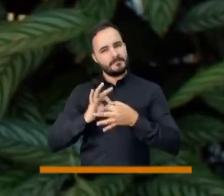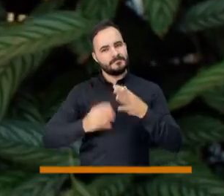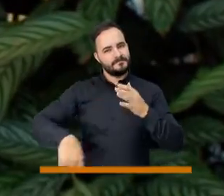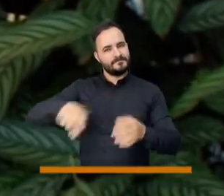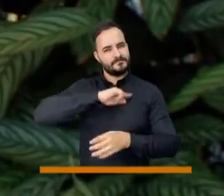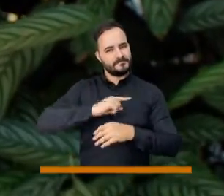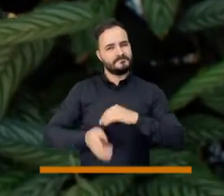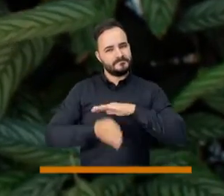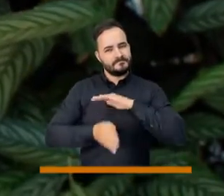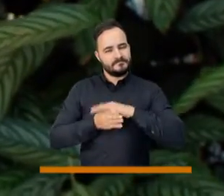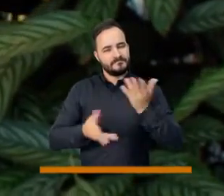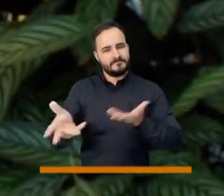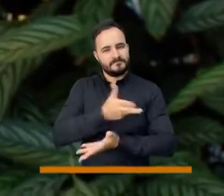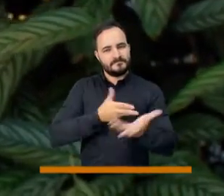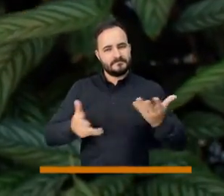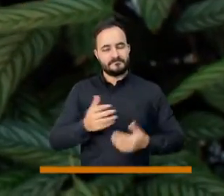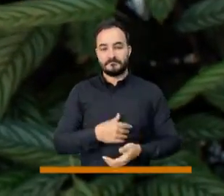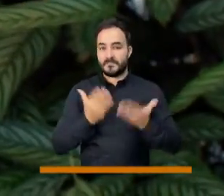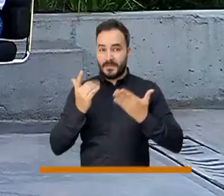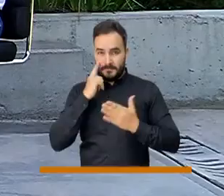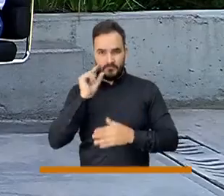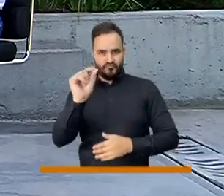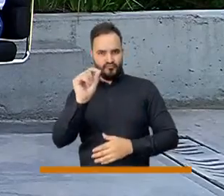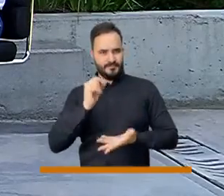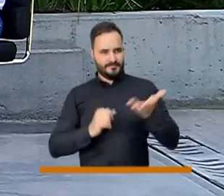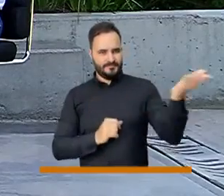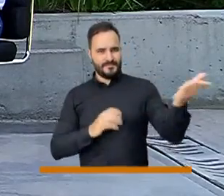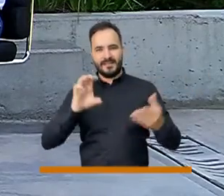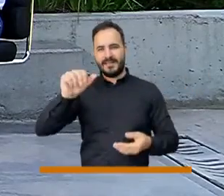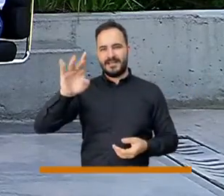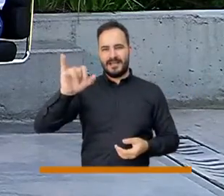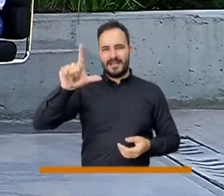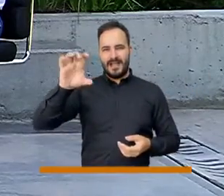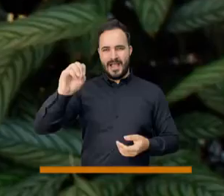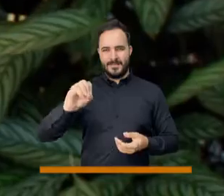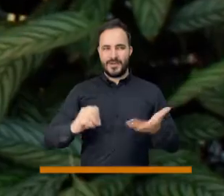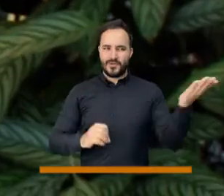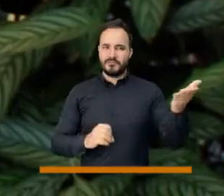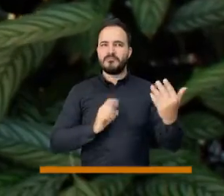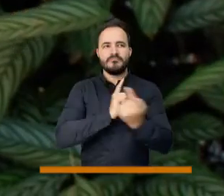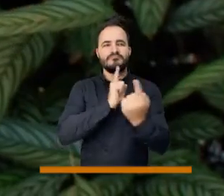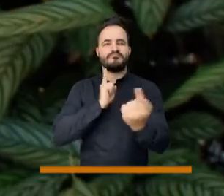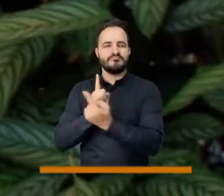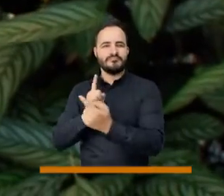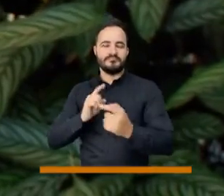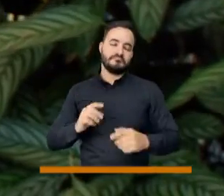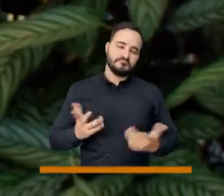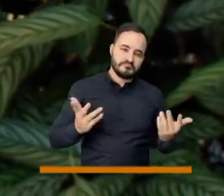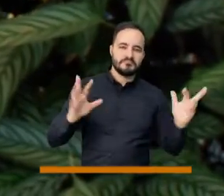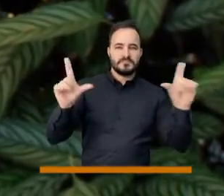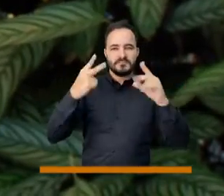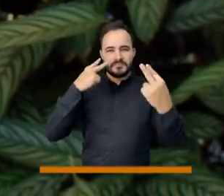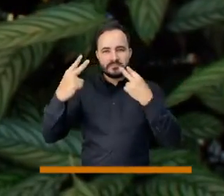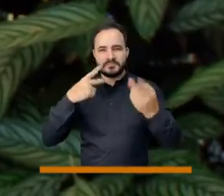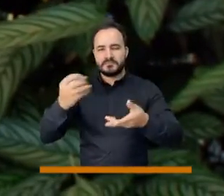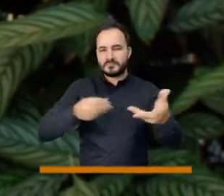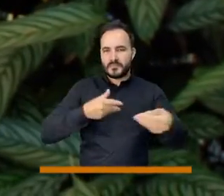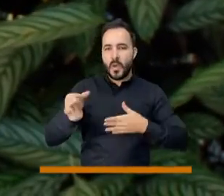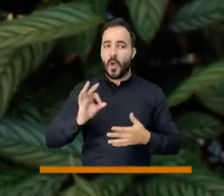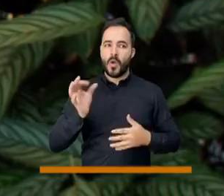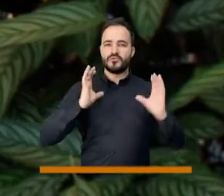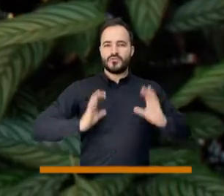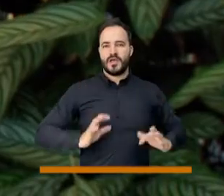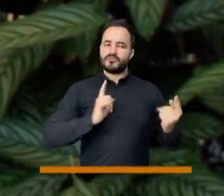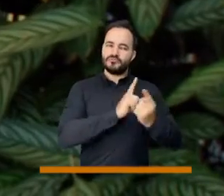gracias. Concejal, ya continuamos nosotros, pero mientras tanto nos vamos con Camilo, quien está en compañía de los ciudadanos y los